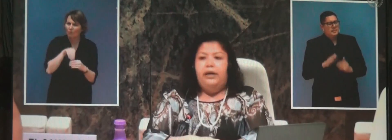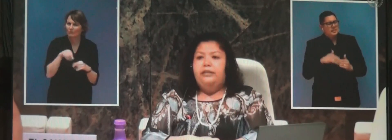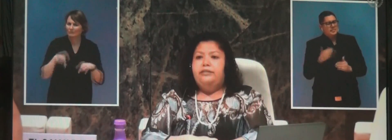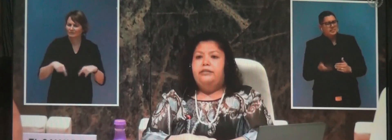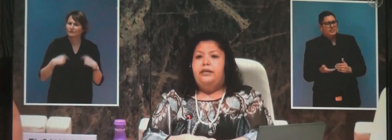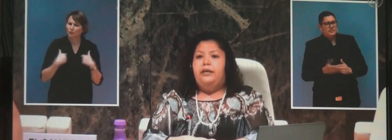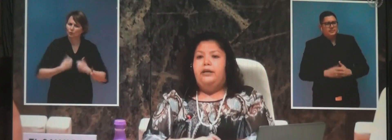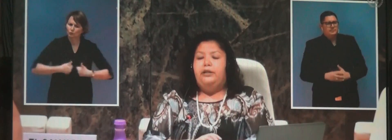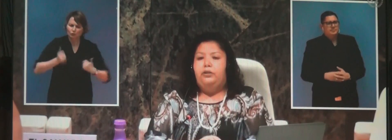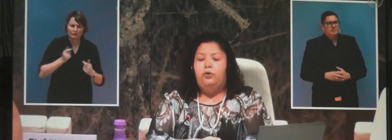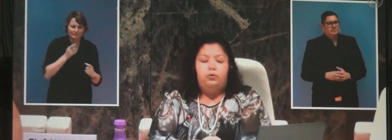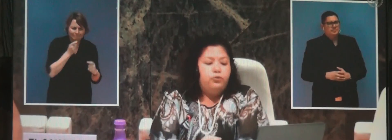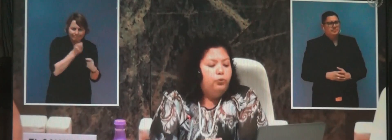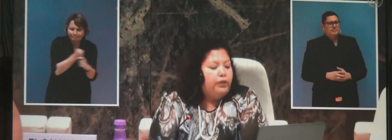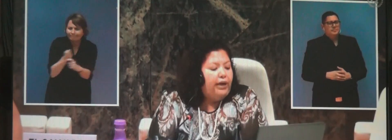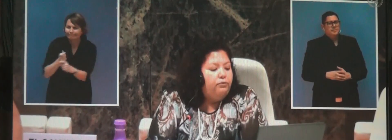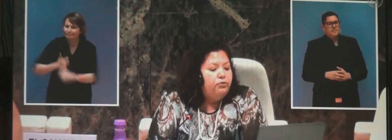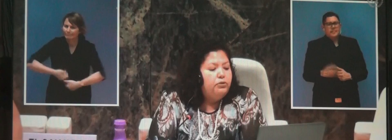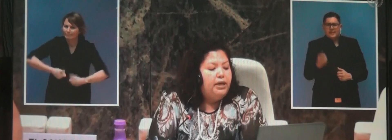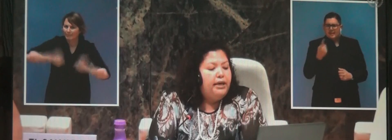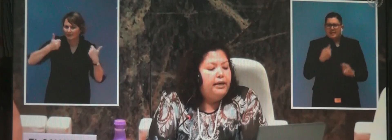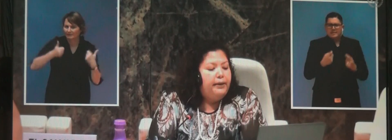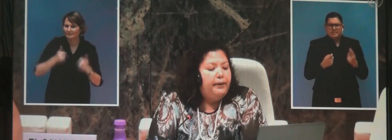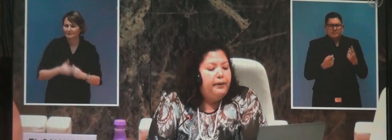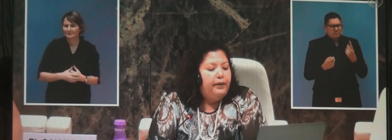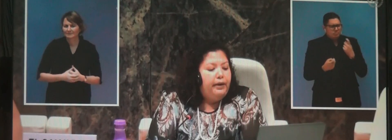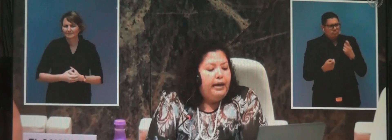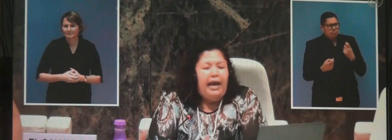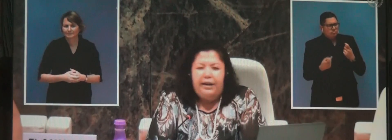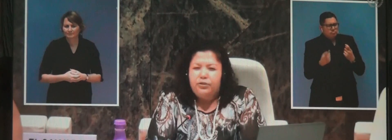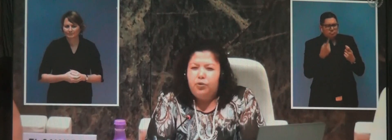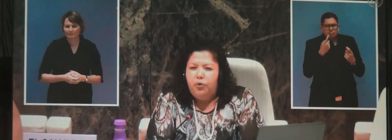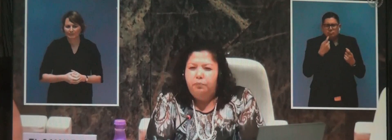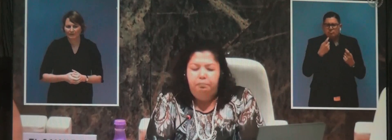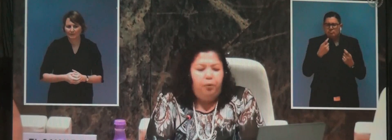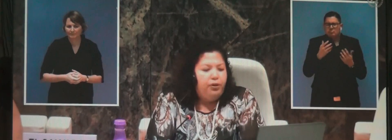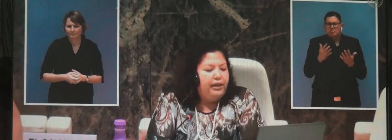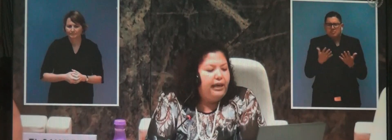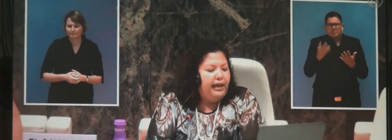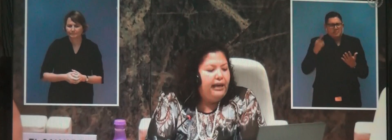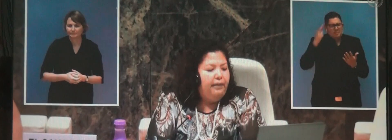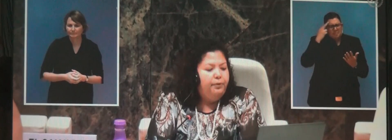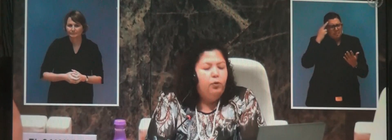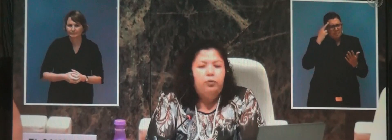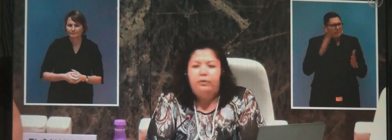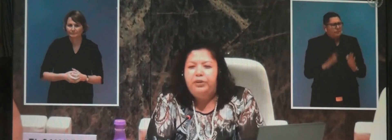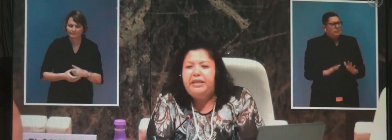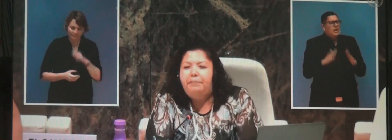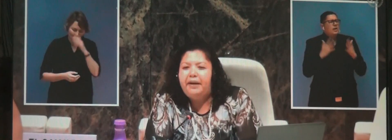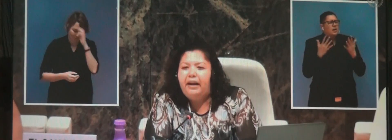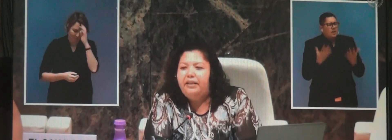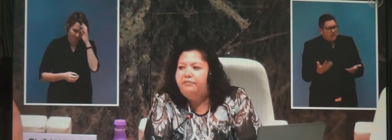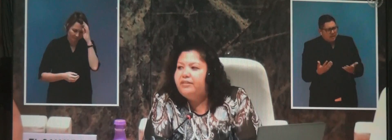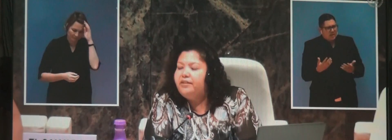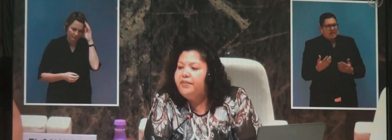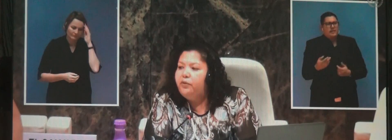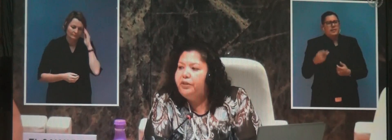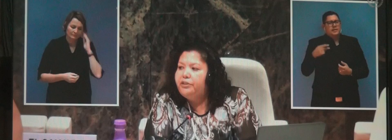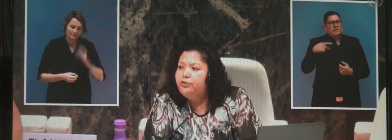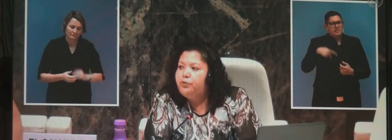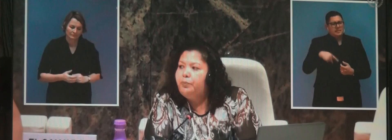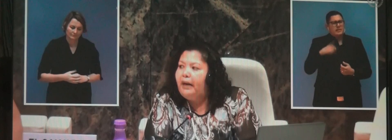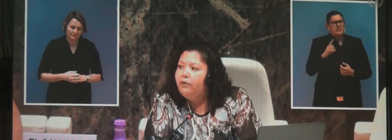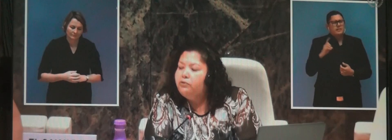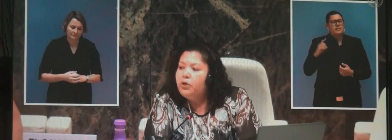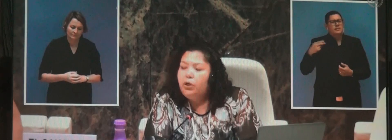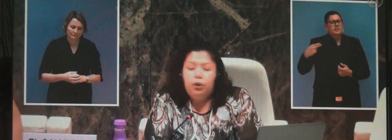Luego nos consultaron la razón por qué la Procuraduría para la Defensa de los